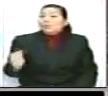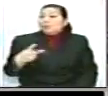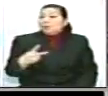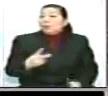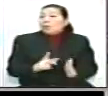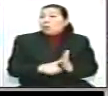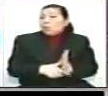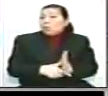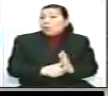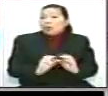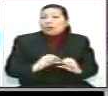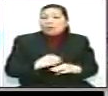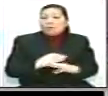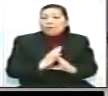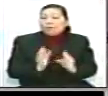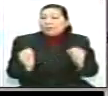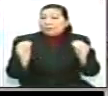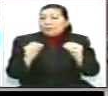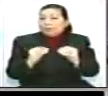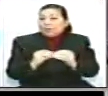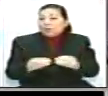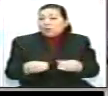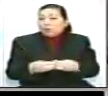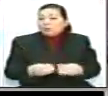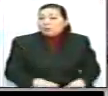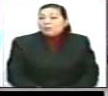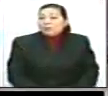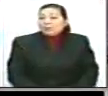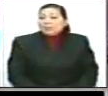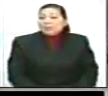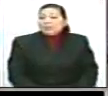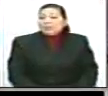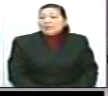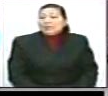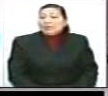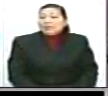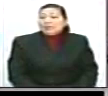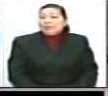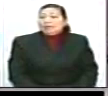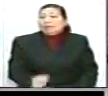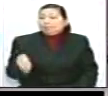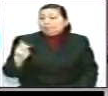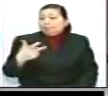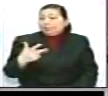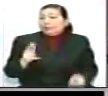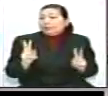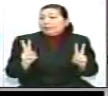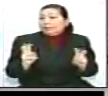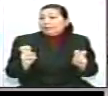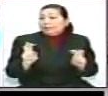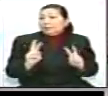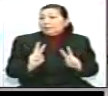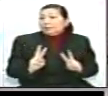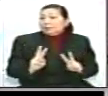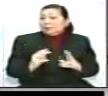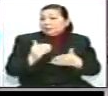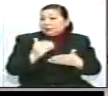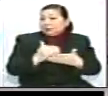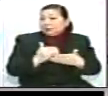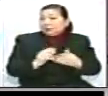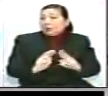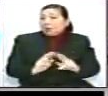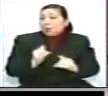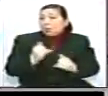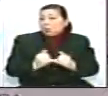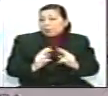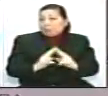luego la conformación de quienes integran las comisiones. Los terceros temas que se han estado viendo es la agenda de la última sesión